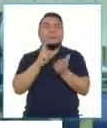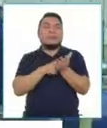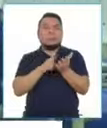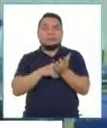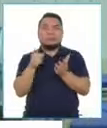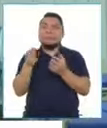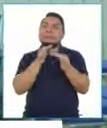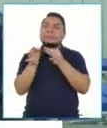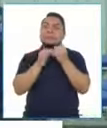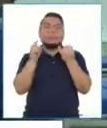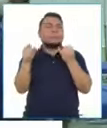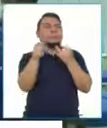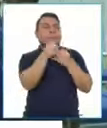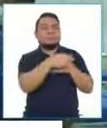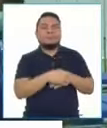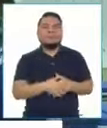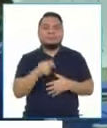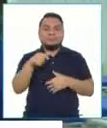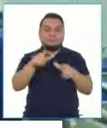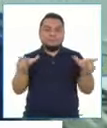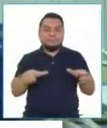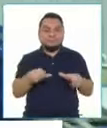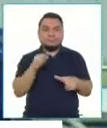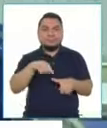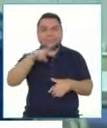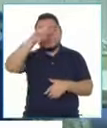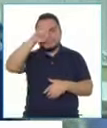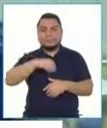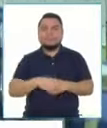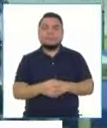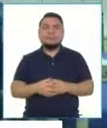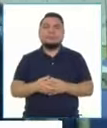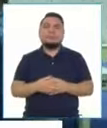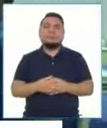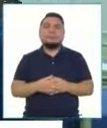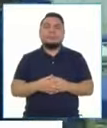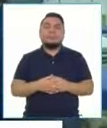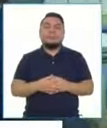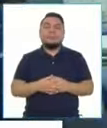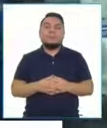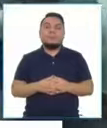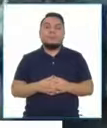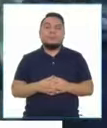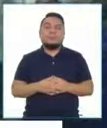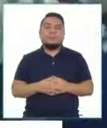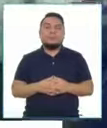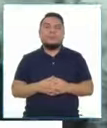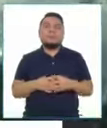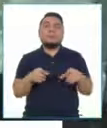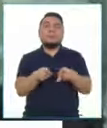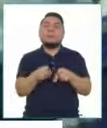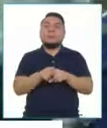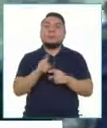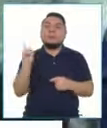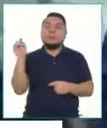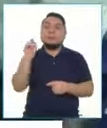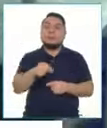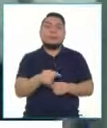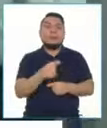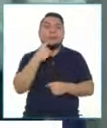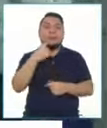Esalud de esta zona del país. También está presente